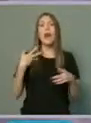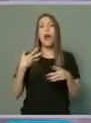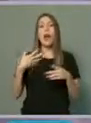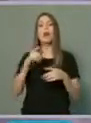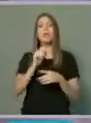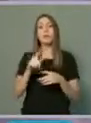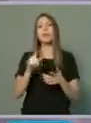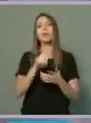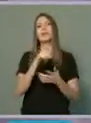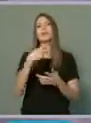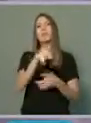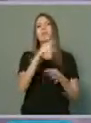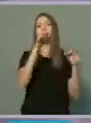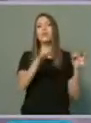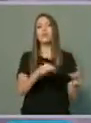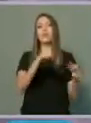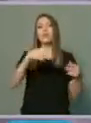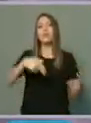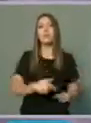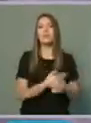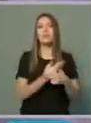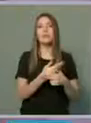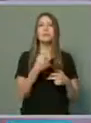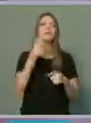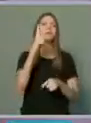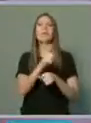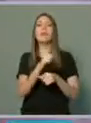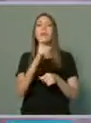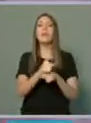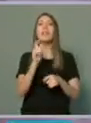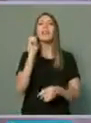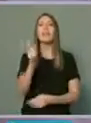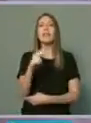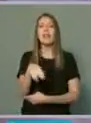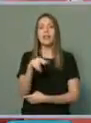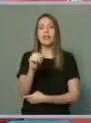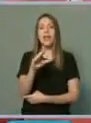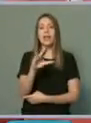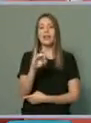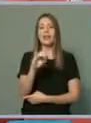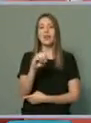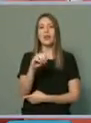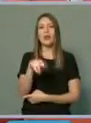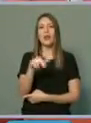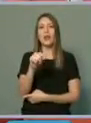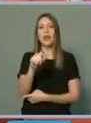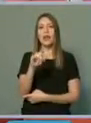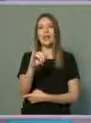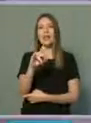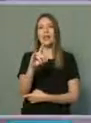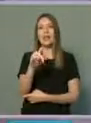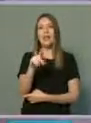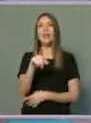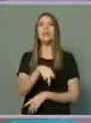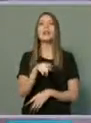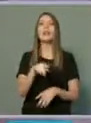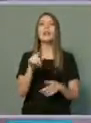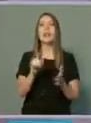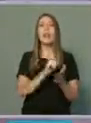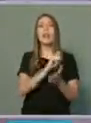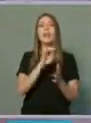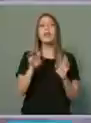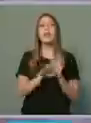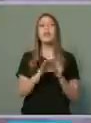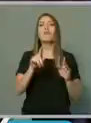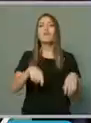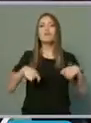de nacionalidad. Claro. Primero tenemos que partir de la base de entender qué es la nacionalidad. La nacionalidad es un atributo de la personalidad, legalmente